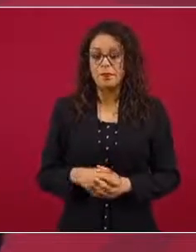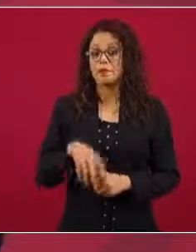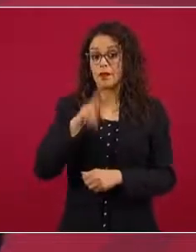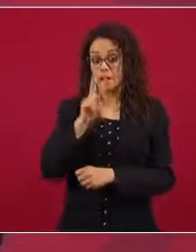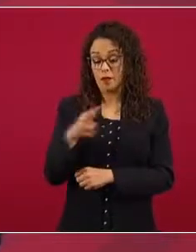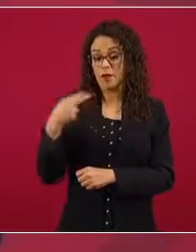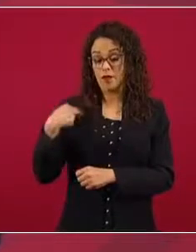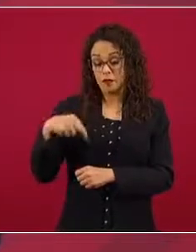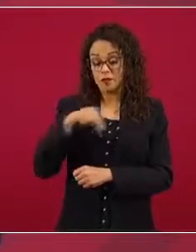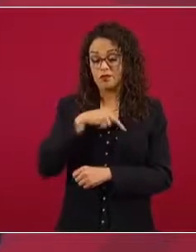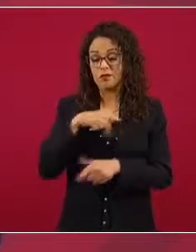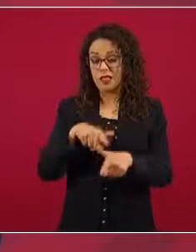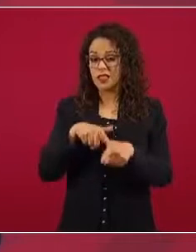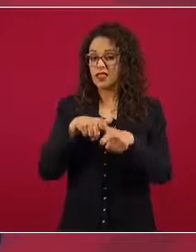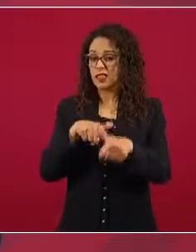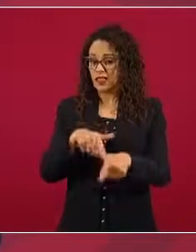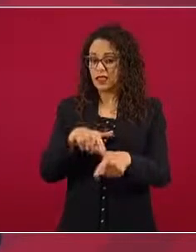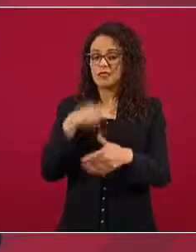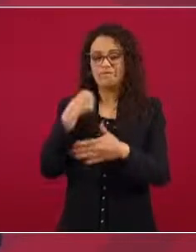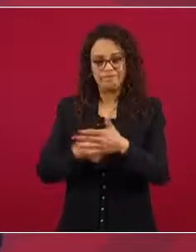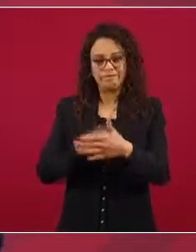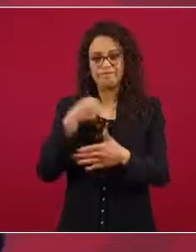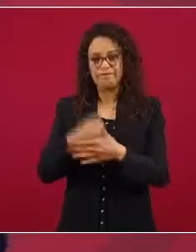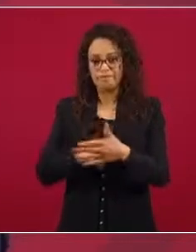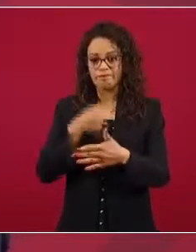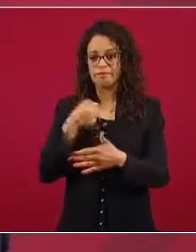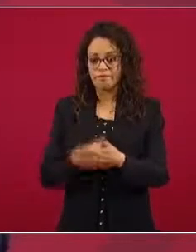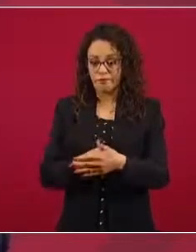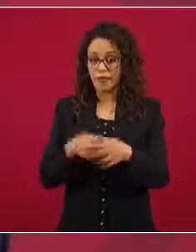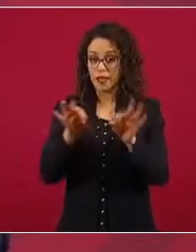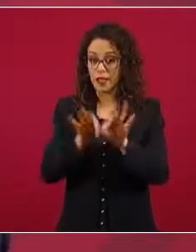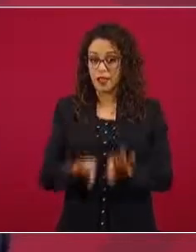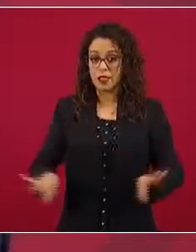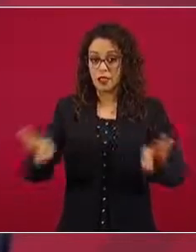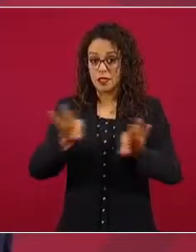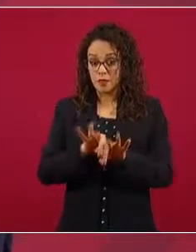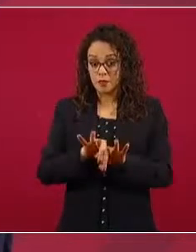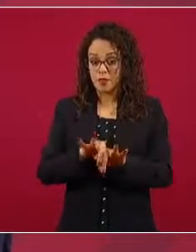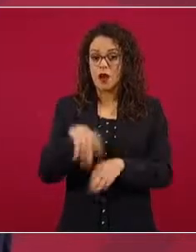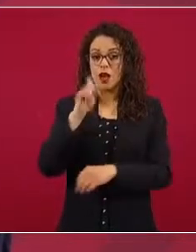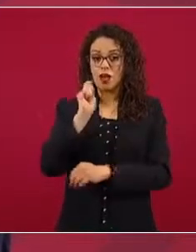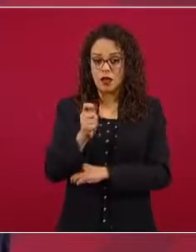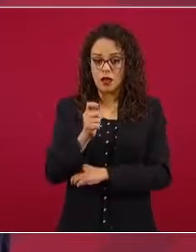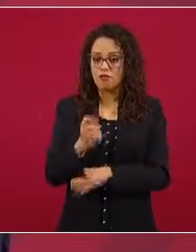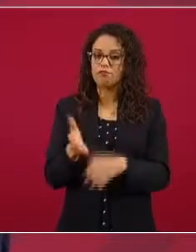mucho que no haya influyentismo,